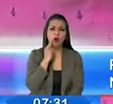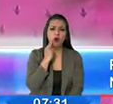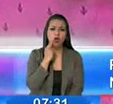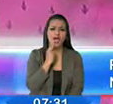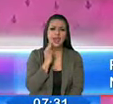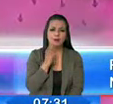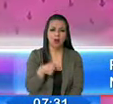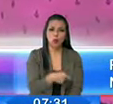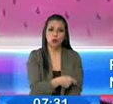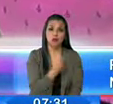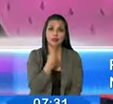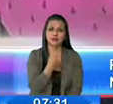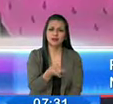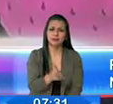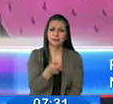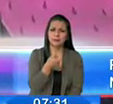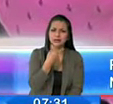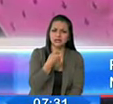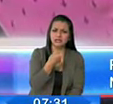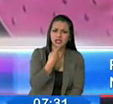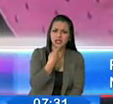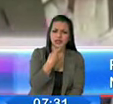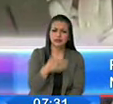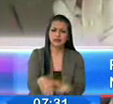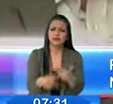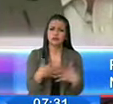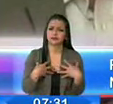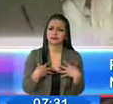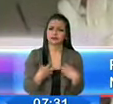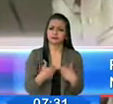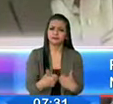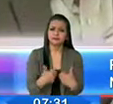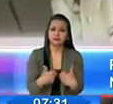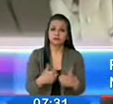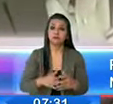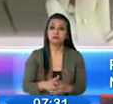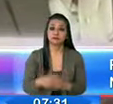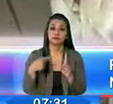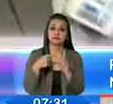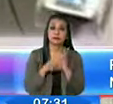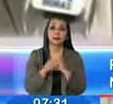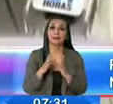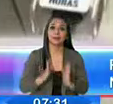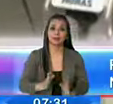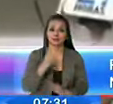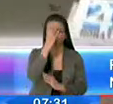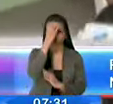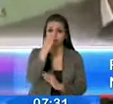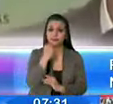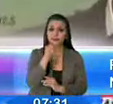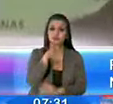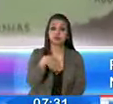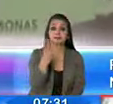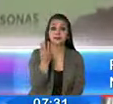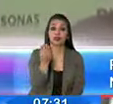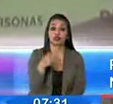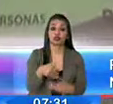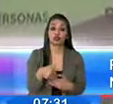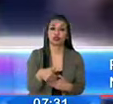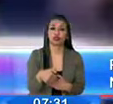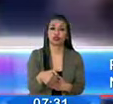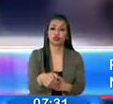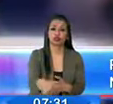dice que les han dado pastillas para que después se recuperaran. El ministro Vander Falconi informó que entre 2014 e inicios